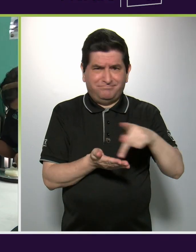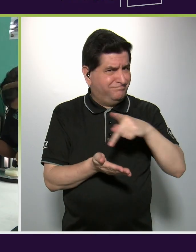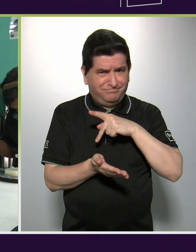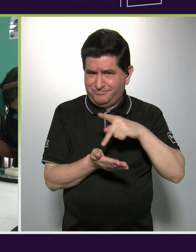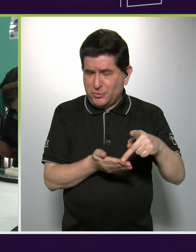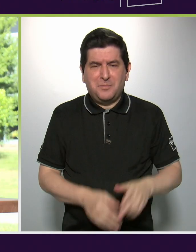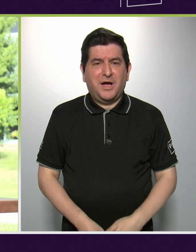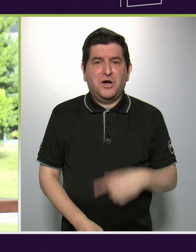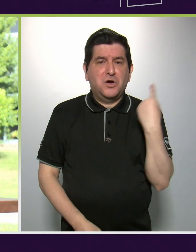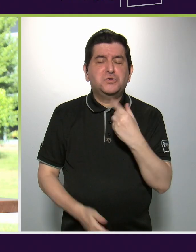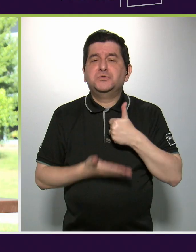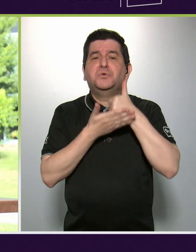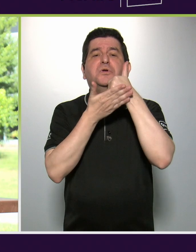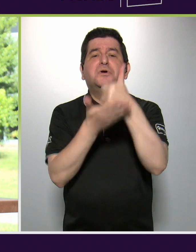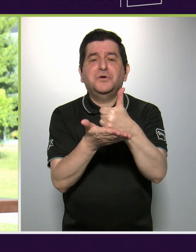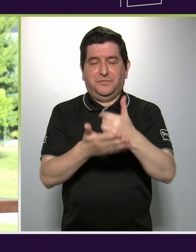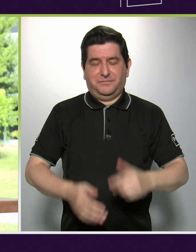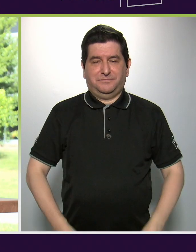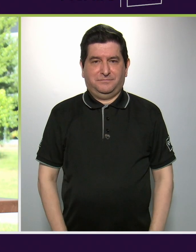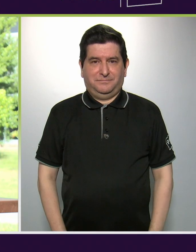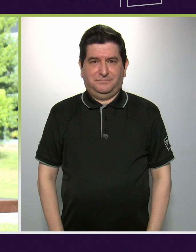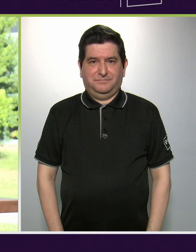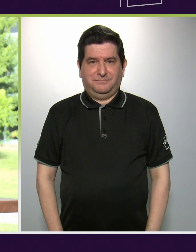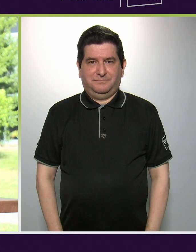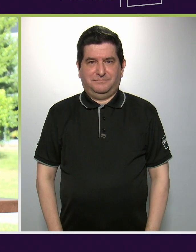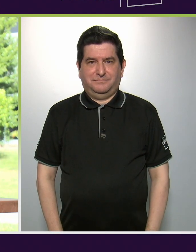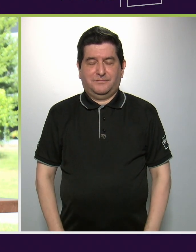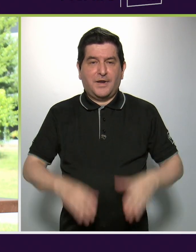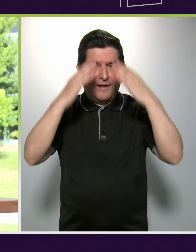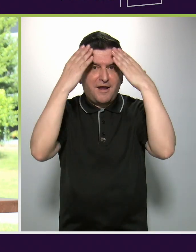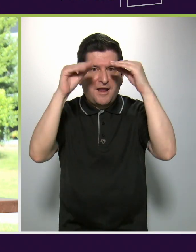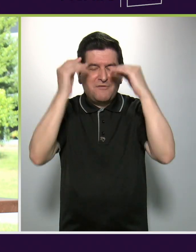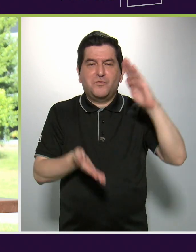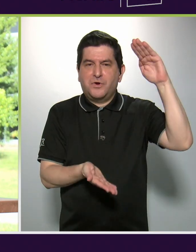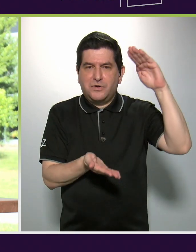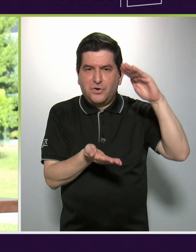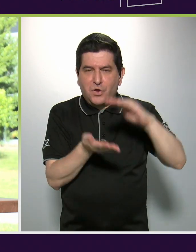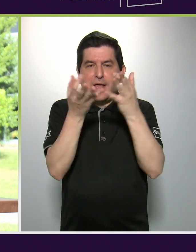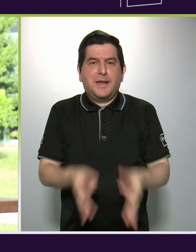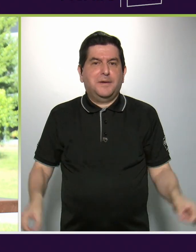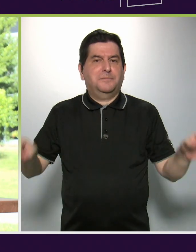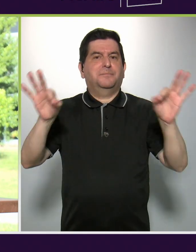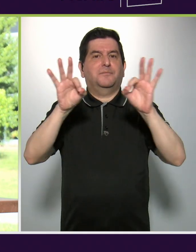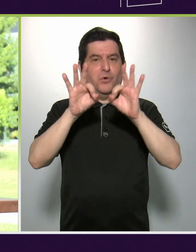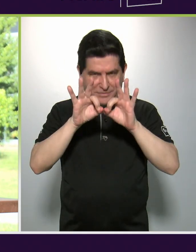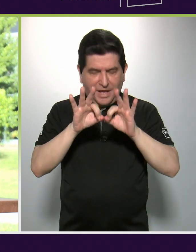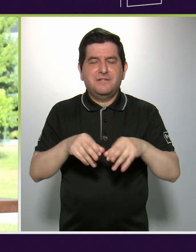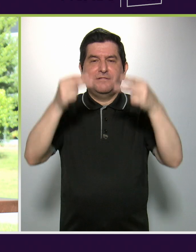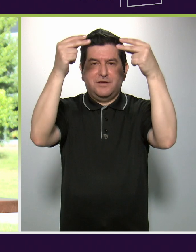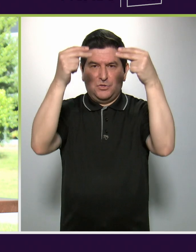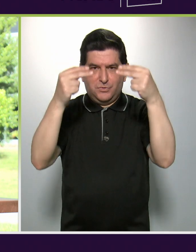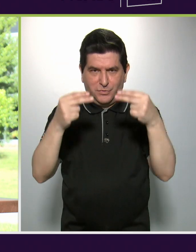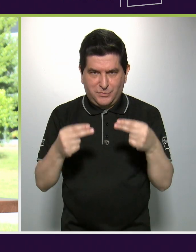está reportando una disminución importante en el presupuesto al programa de asistencia personal, ¿verdad? Que